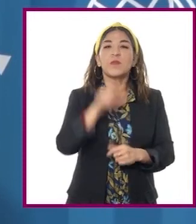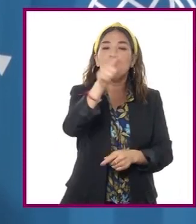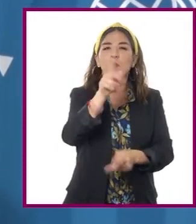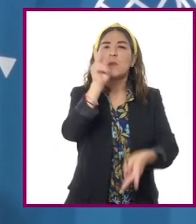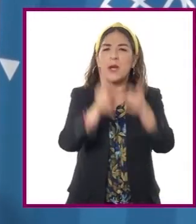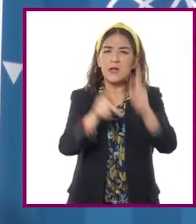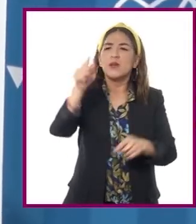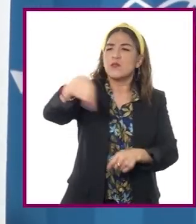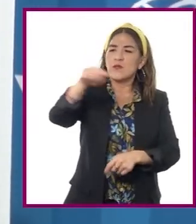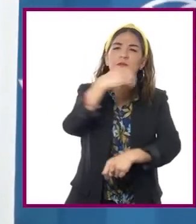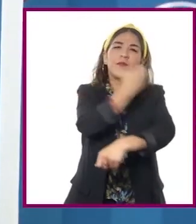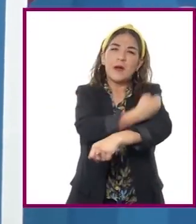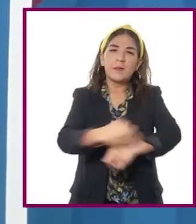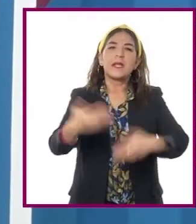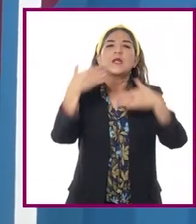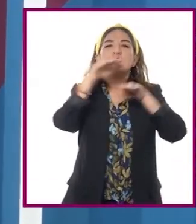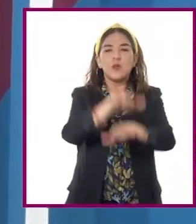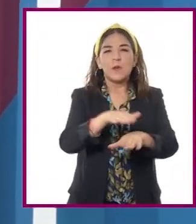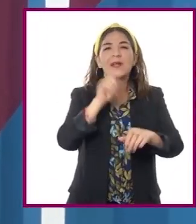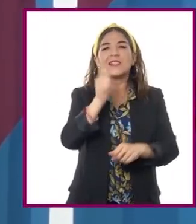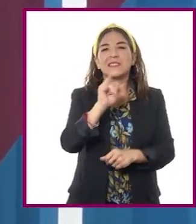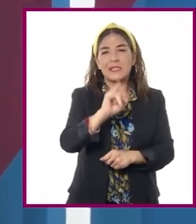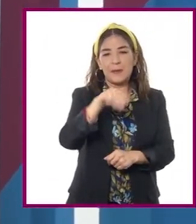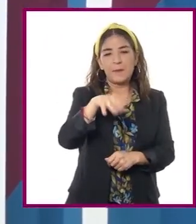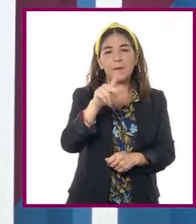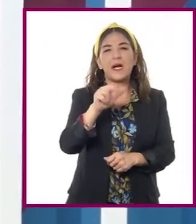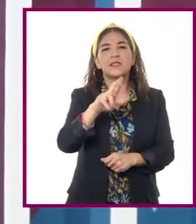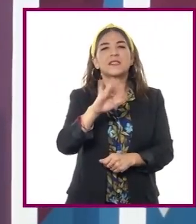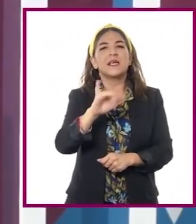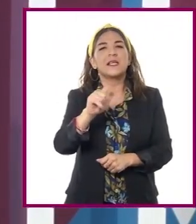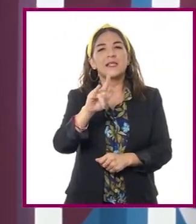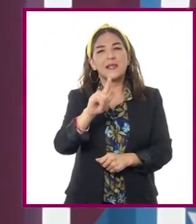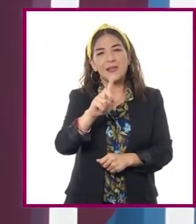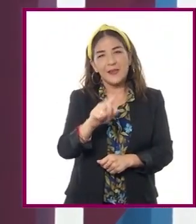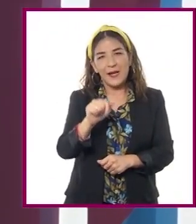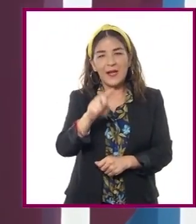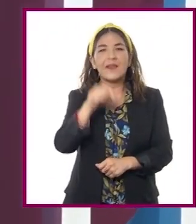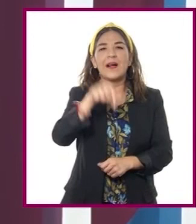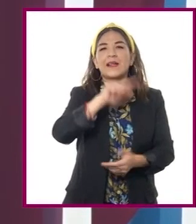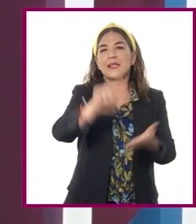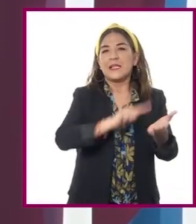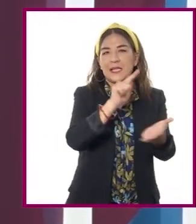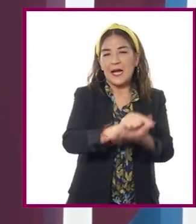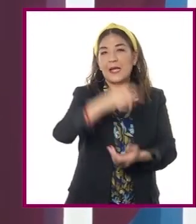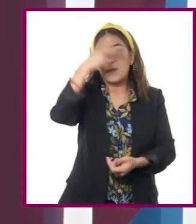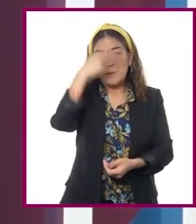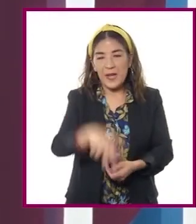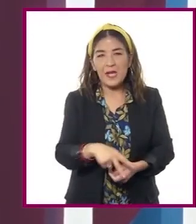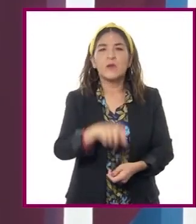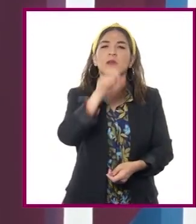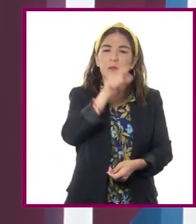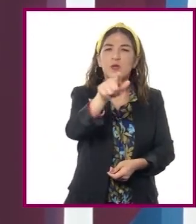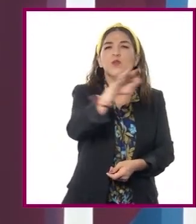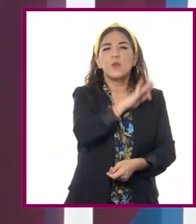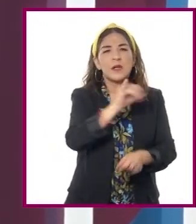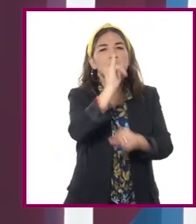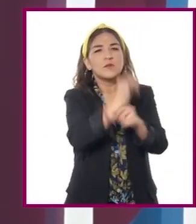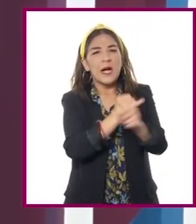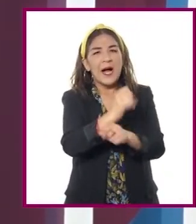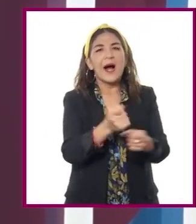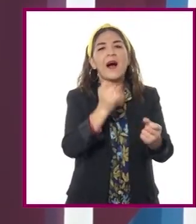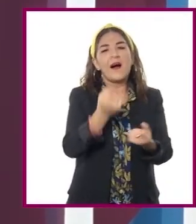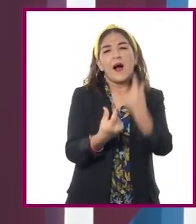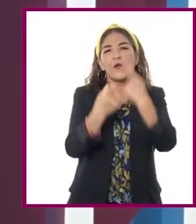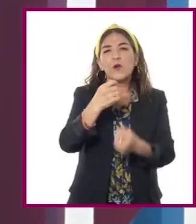Dialoguen con sus familiares sobre la imparcialidad de las leyes en México y, de ser posible, indaguen alguna